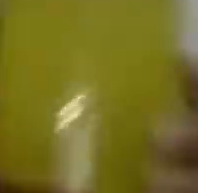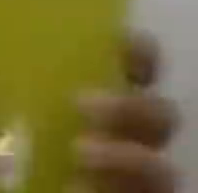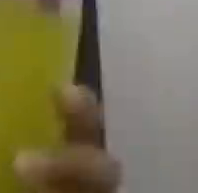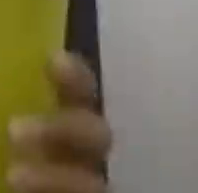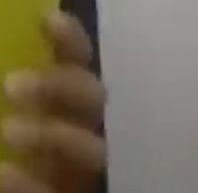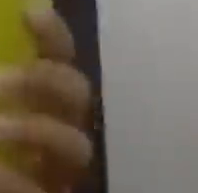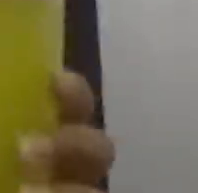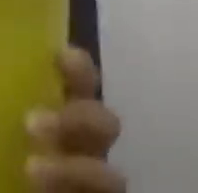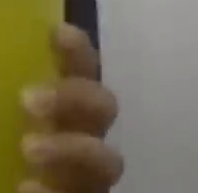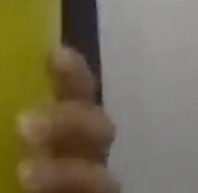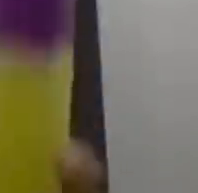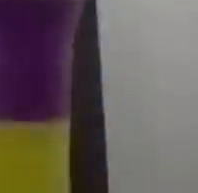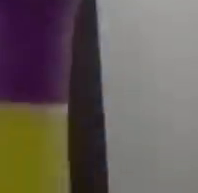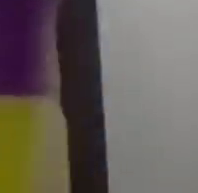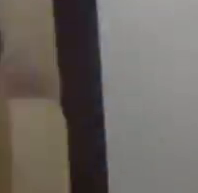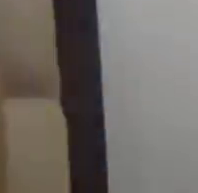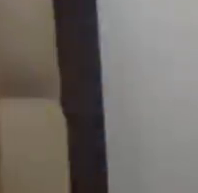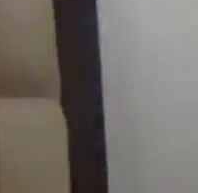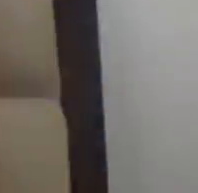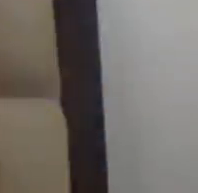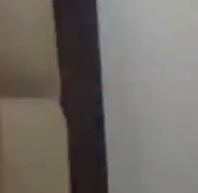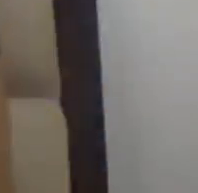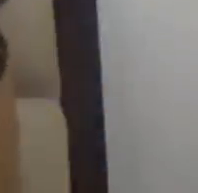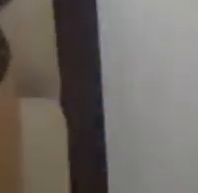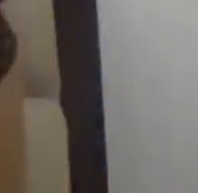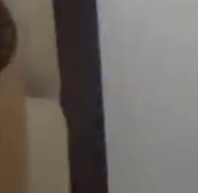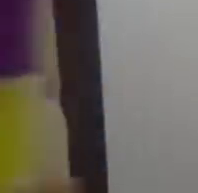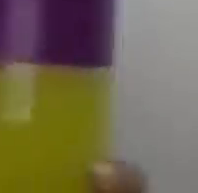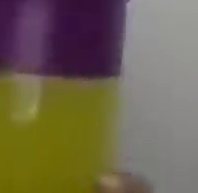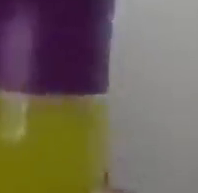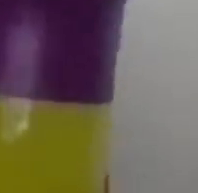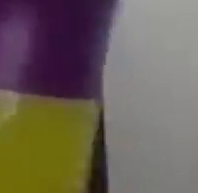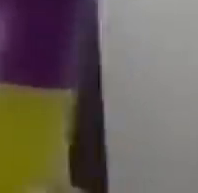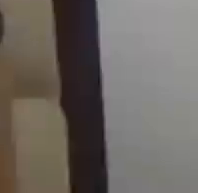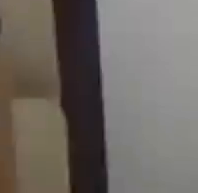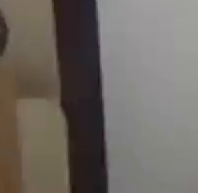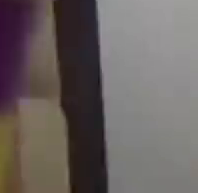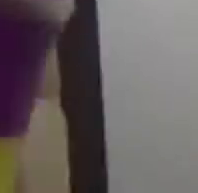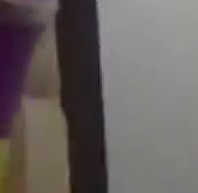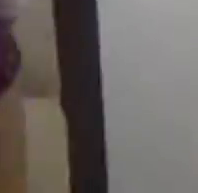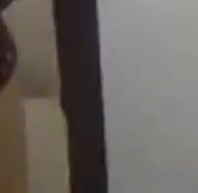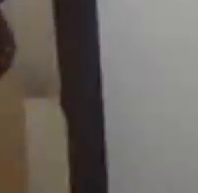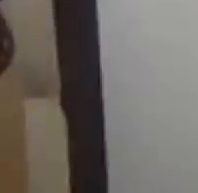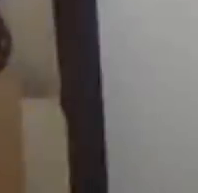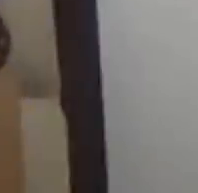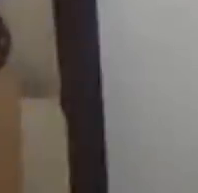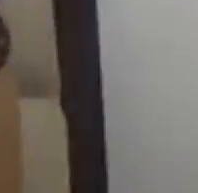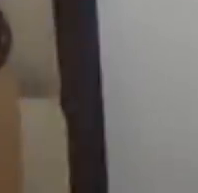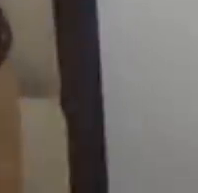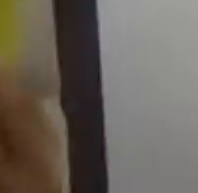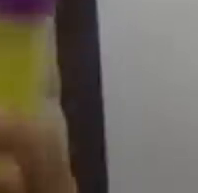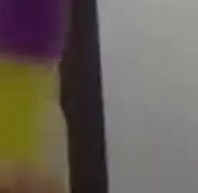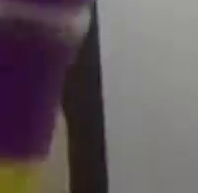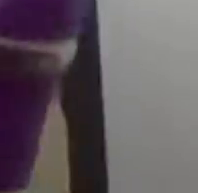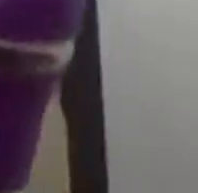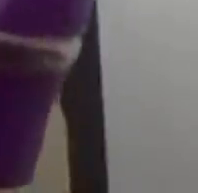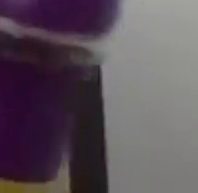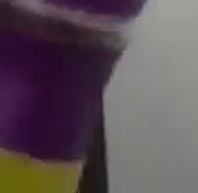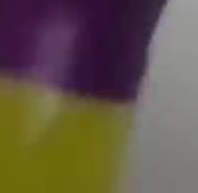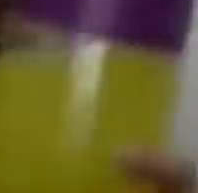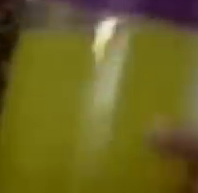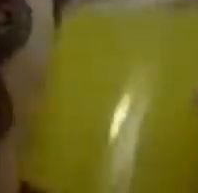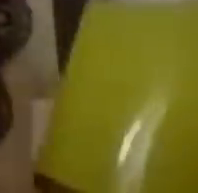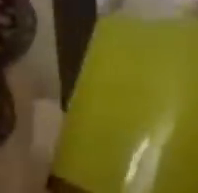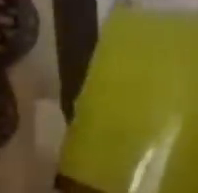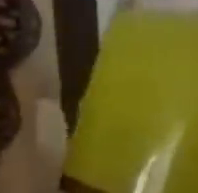Bienvenido a una emisión más de Mundo Morado. De verdad que estoy muy contenta de poderte dar esta calurosa